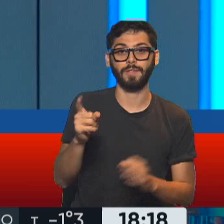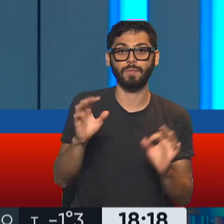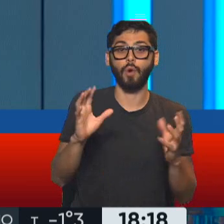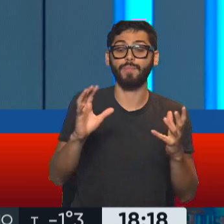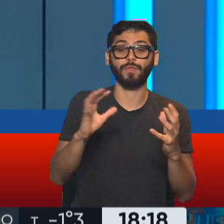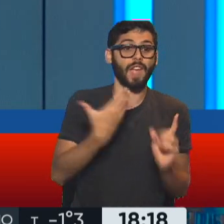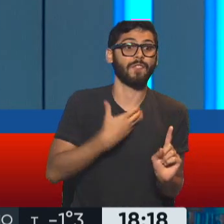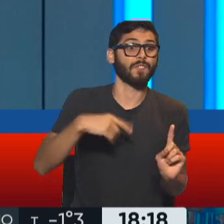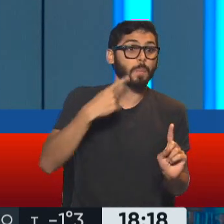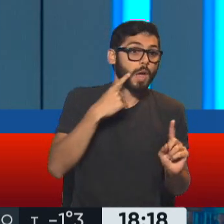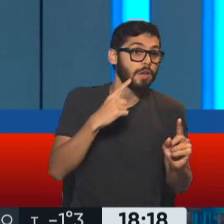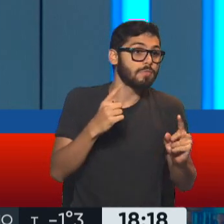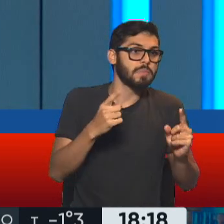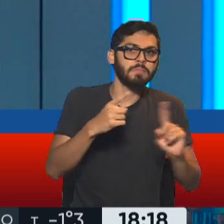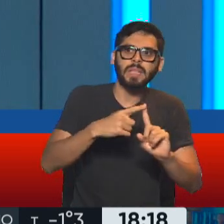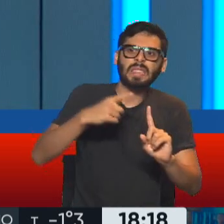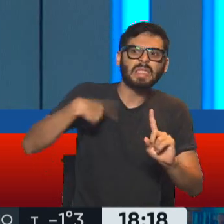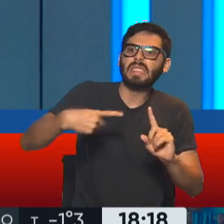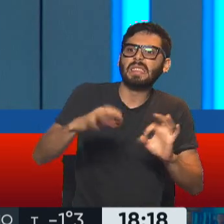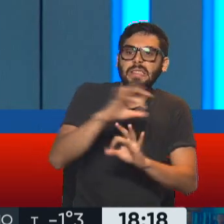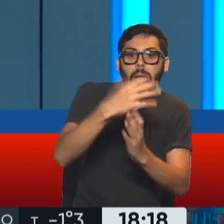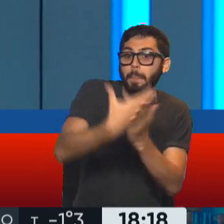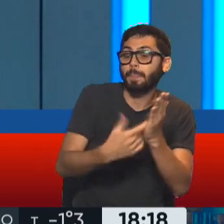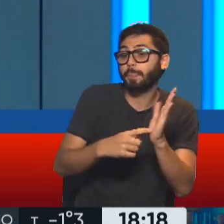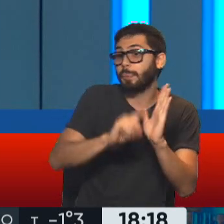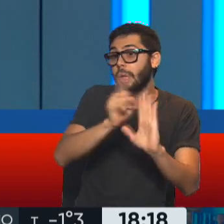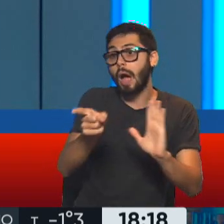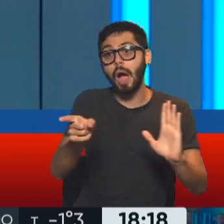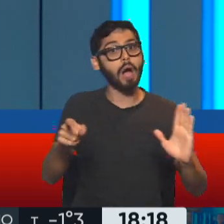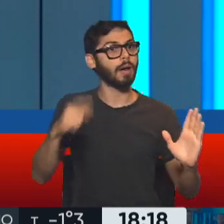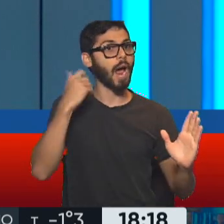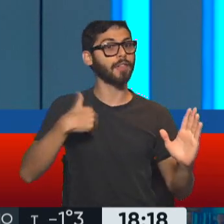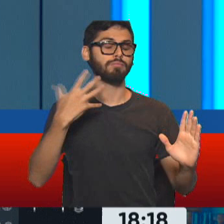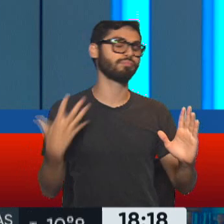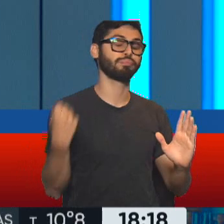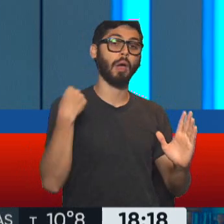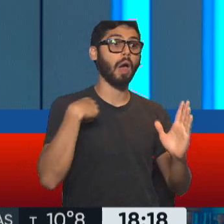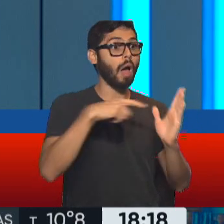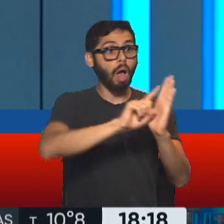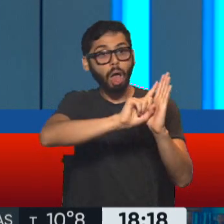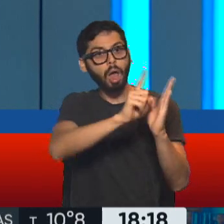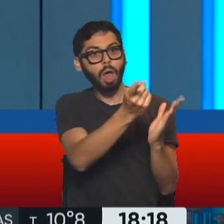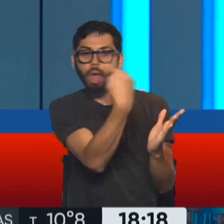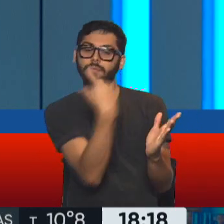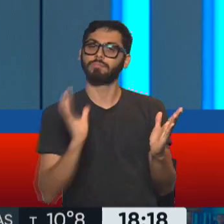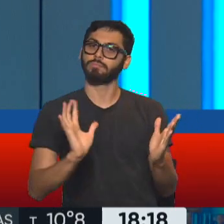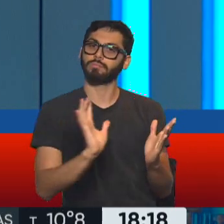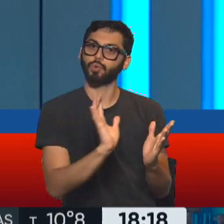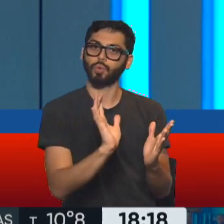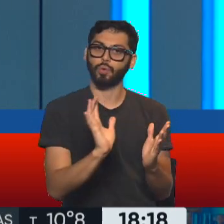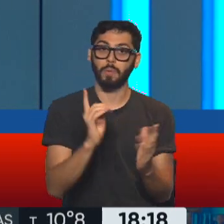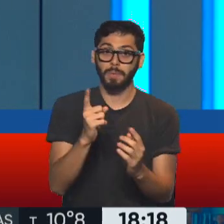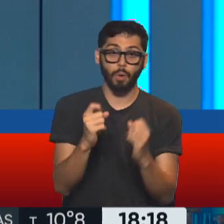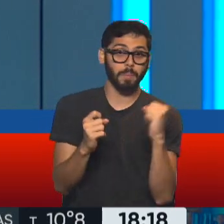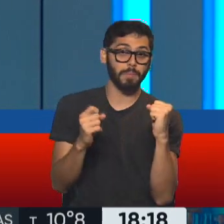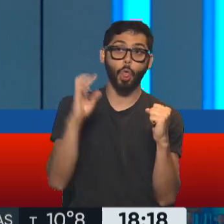tradicional del Fondo Monetario Internacional, el gran logro es que ninguna de estas medidas está incorporada, ni siquiera la de mega devaluación,